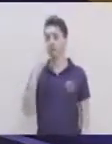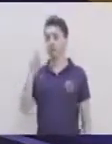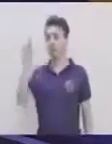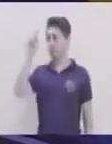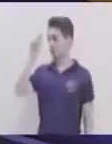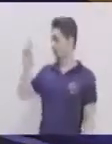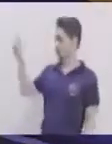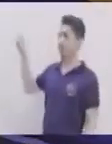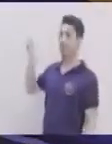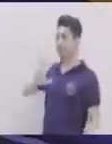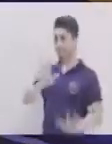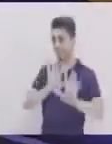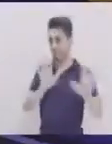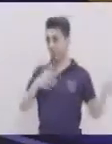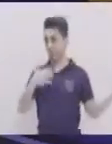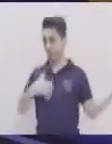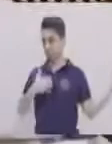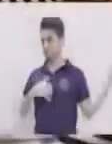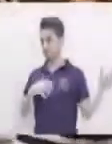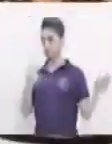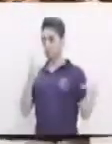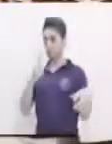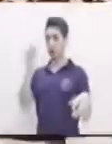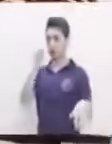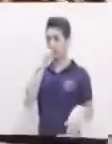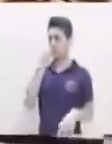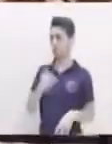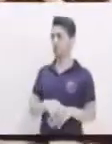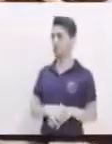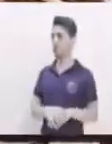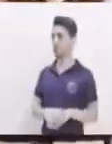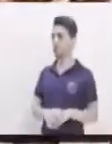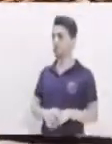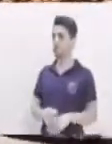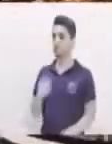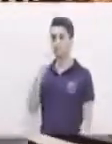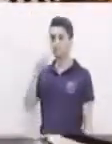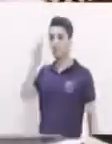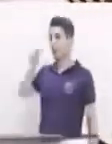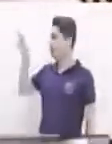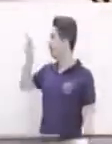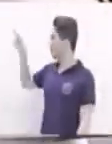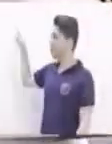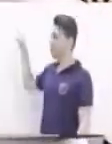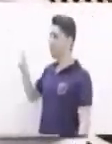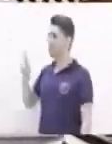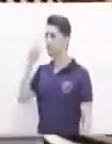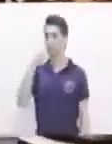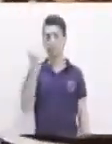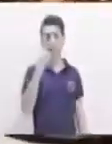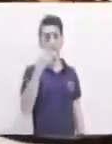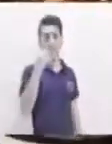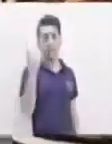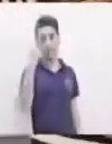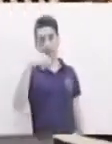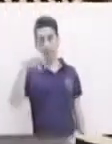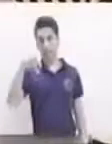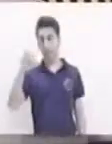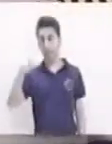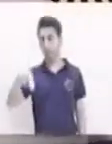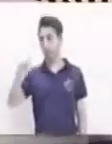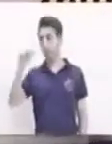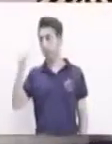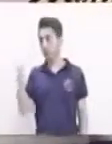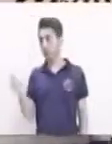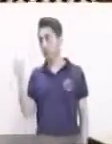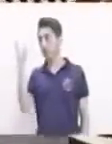cantándola a capela sin música. Y comenzamos. Zarrasponda, zarrasponda,